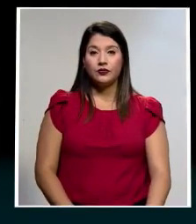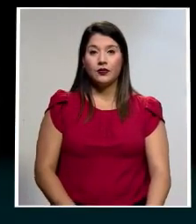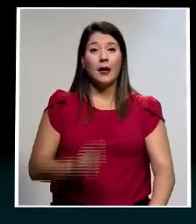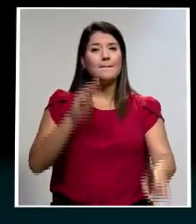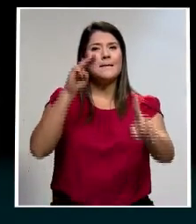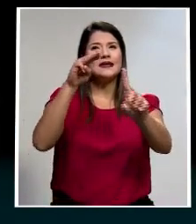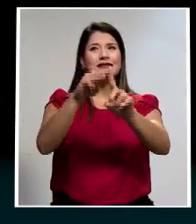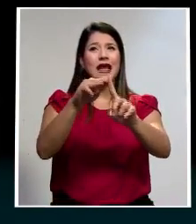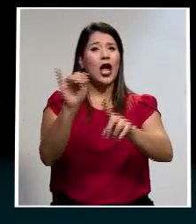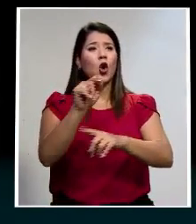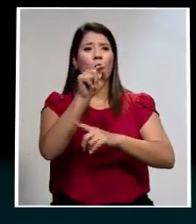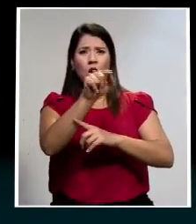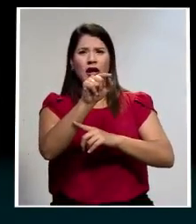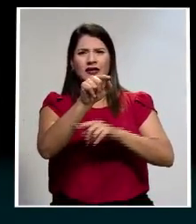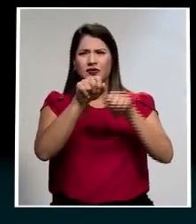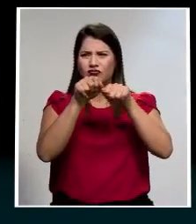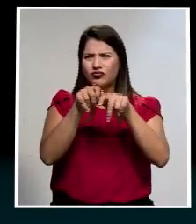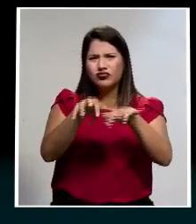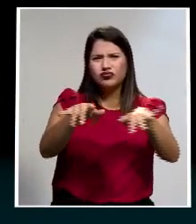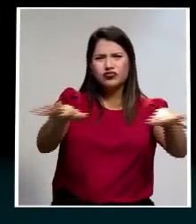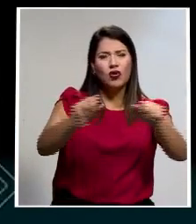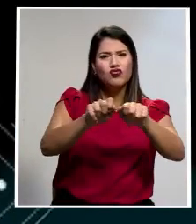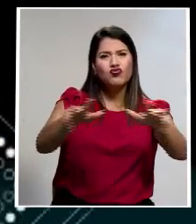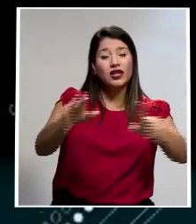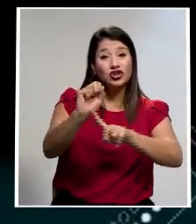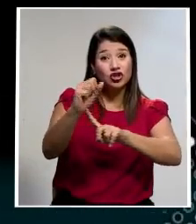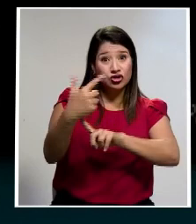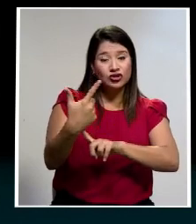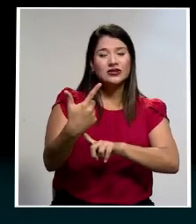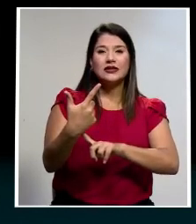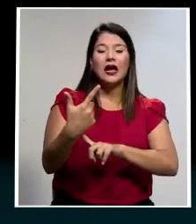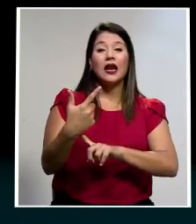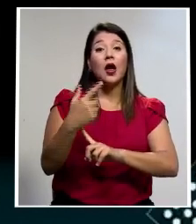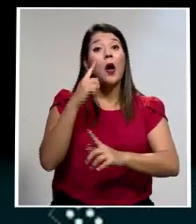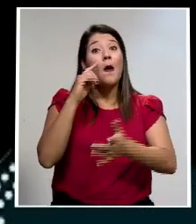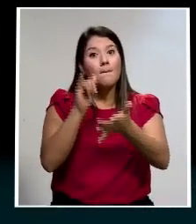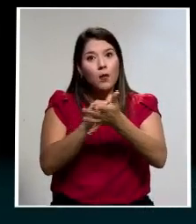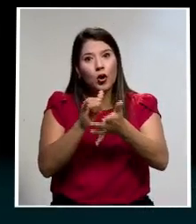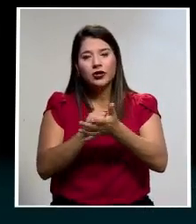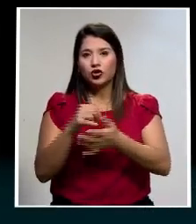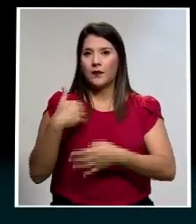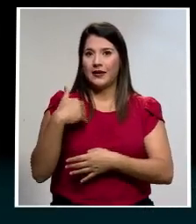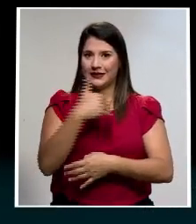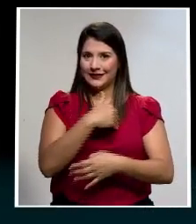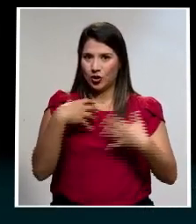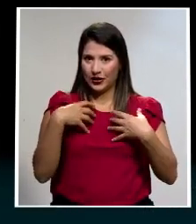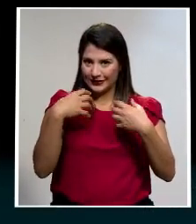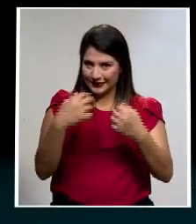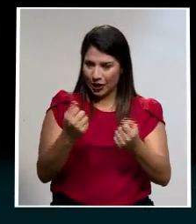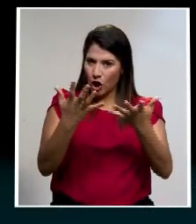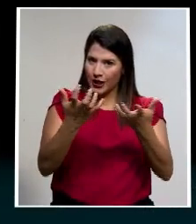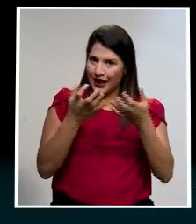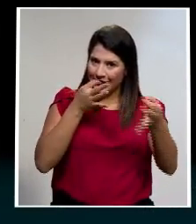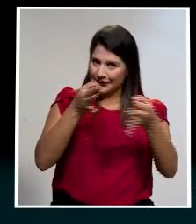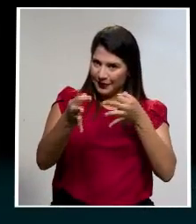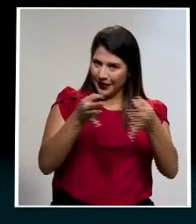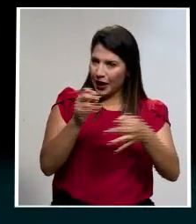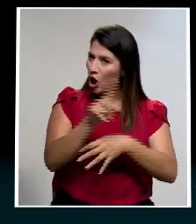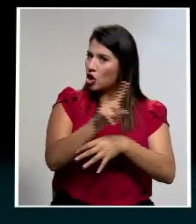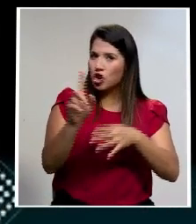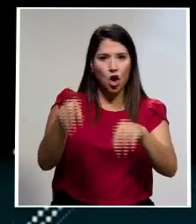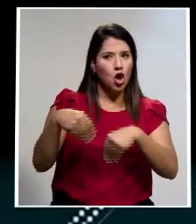Mensajes como este han estado circulando en redes sociales en las últimas horas. Por esta razón, el Ministerio de Salud aclaró que no está